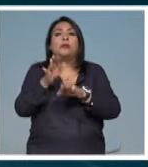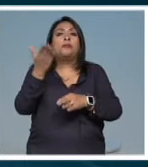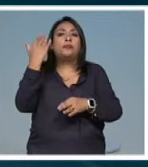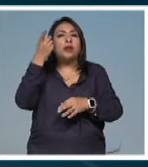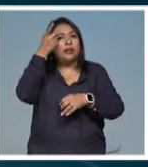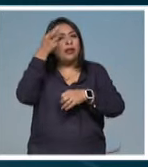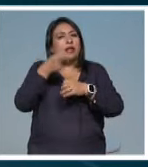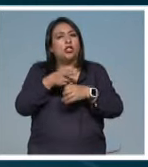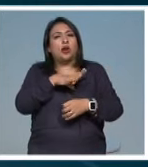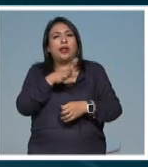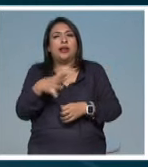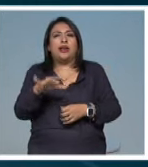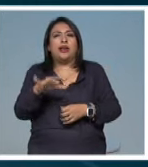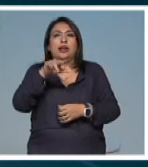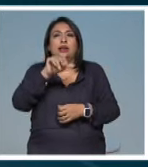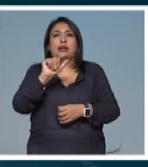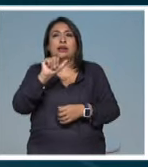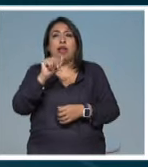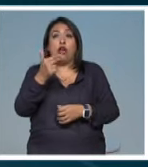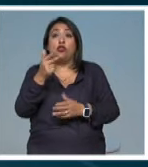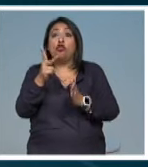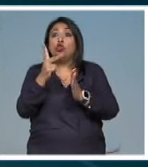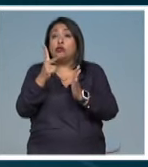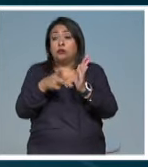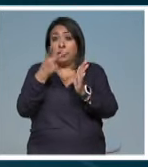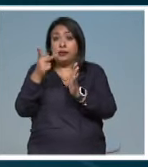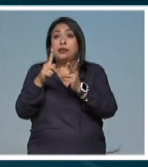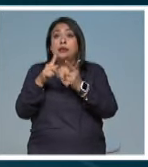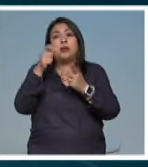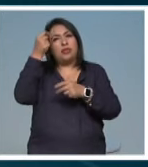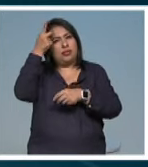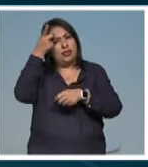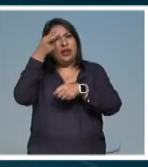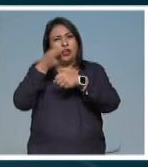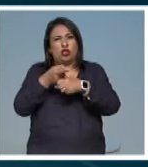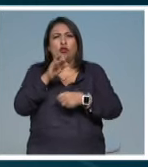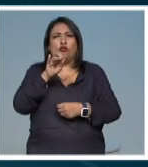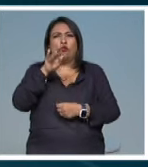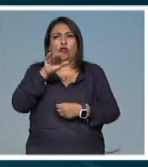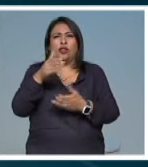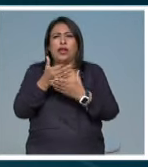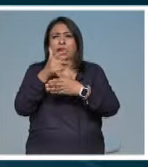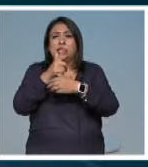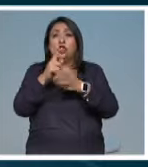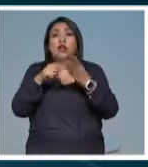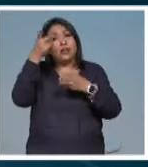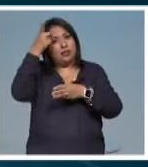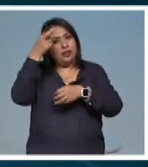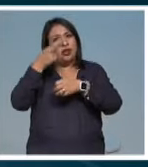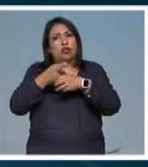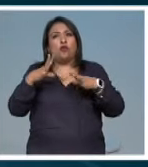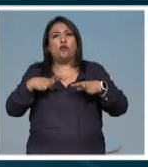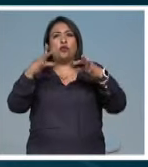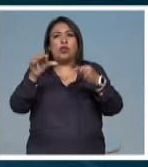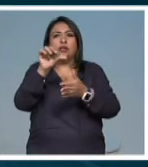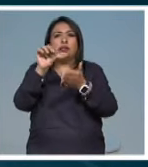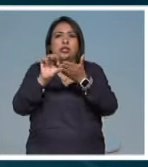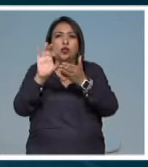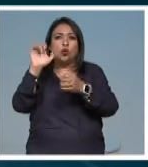director general del INAH en dos ocasiones, así como director de la Fototeca Nacional y director fundador del Centro